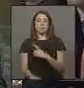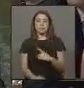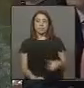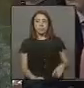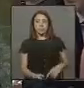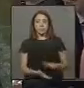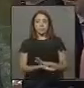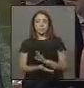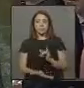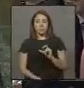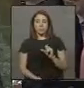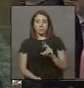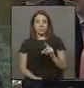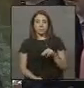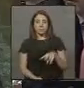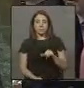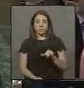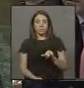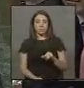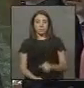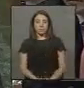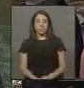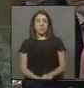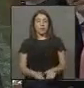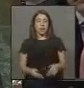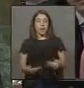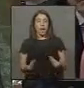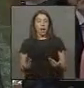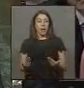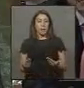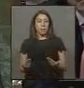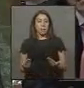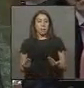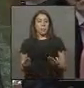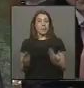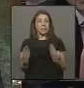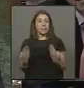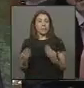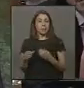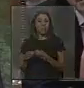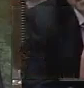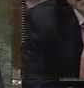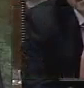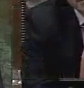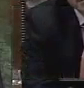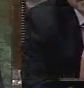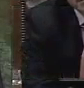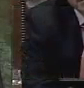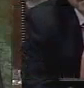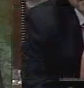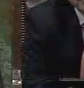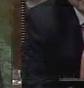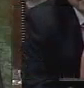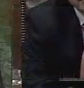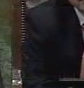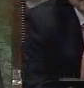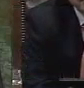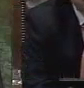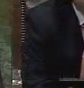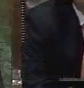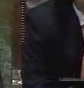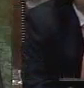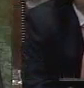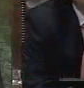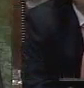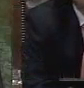diputada Chicardini. Vamos a proceder a saludar a la delegación Agrupación de